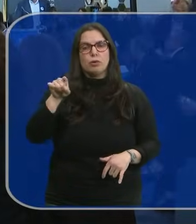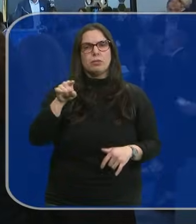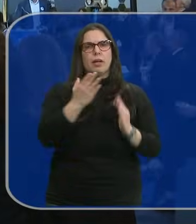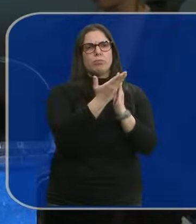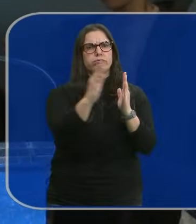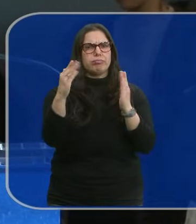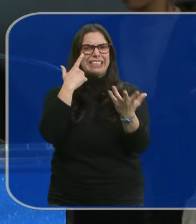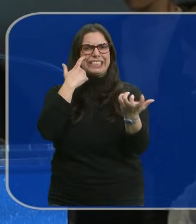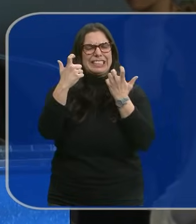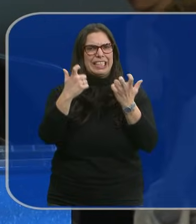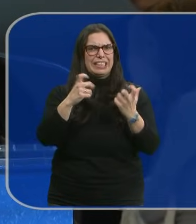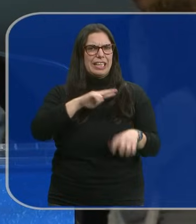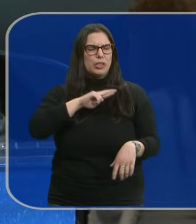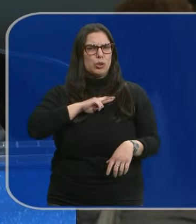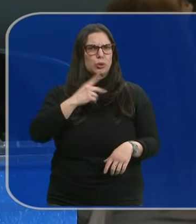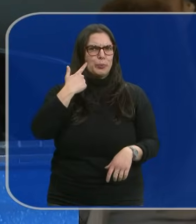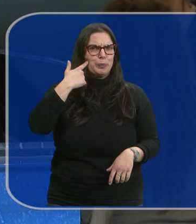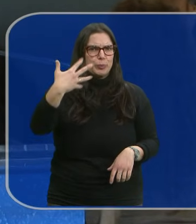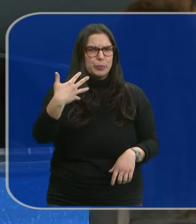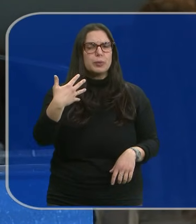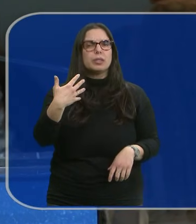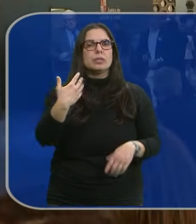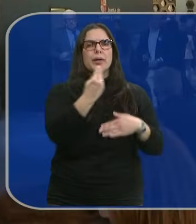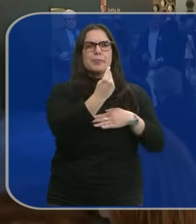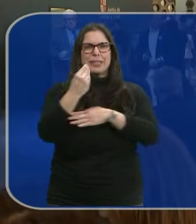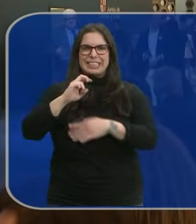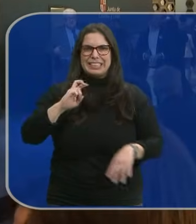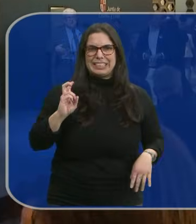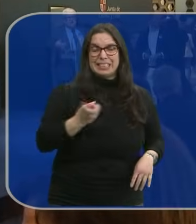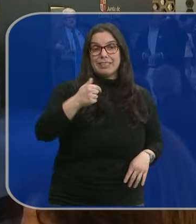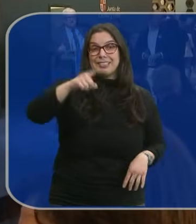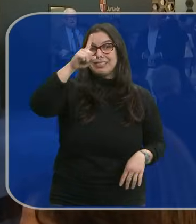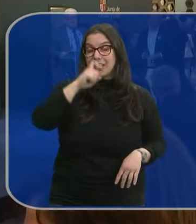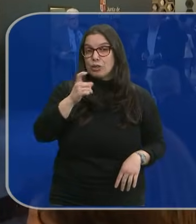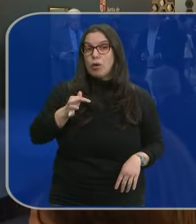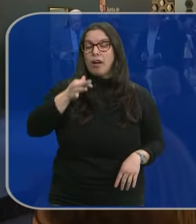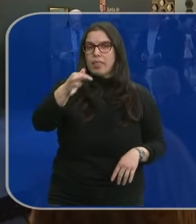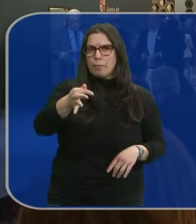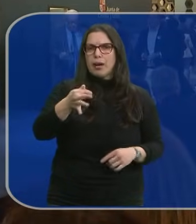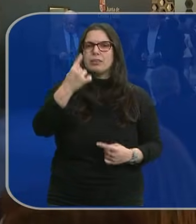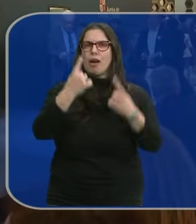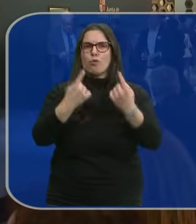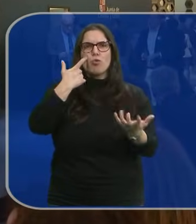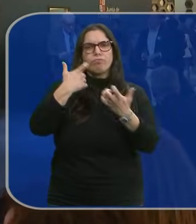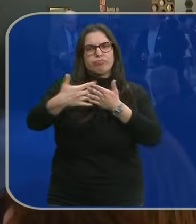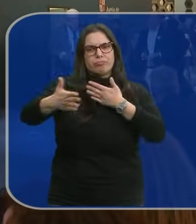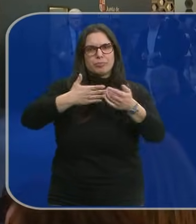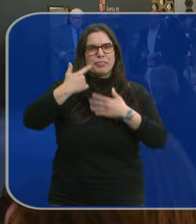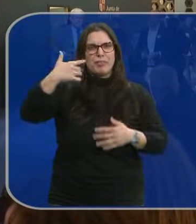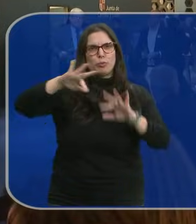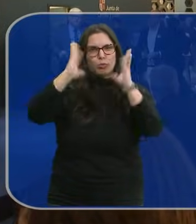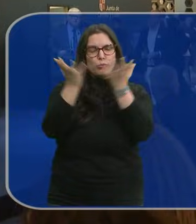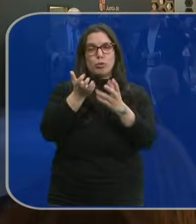muestra de arte sacro que cuenta con numerosas piezas y este año con obras de artistas de talla mundial